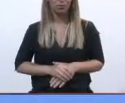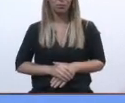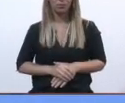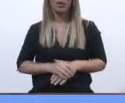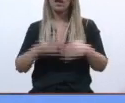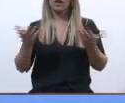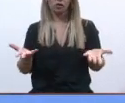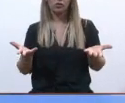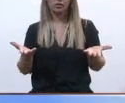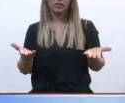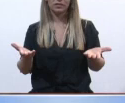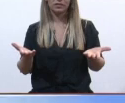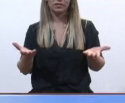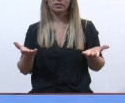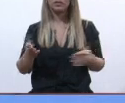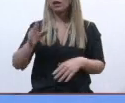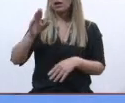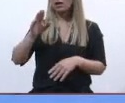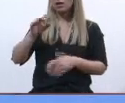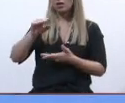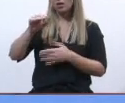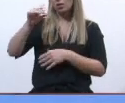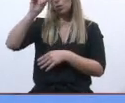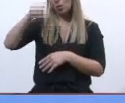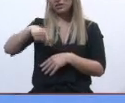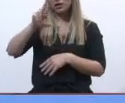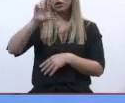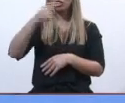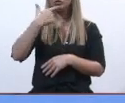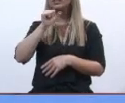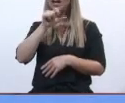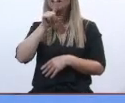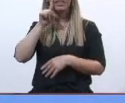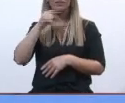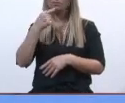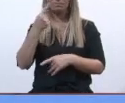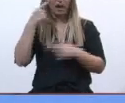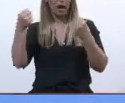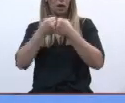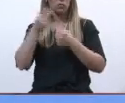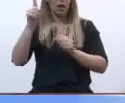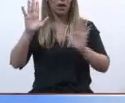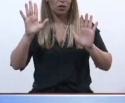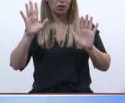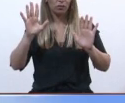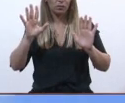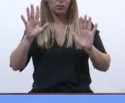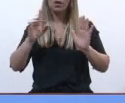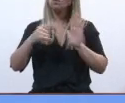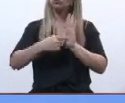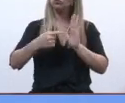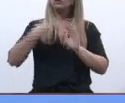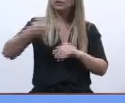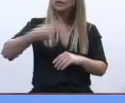Entonces, sigue diciendo el doctor Rosati, adhiero al sistema interamericano, creo en el control de convencionalidad, pero